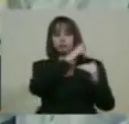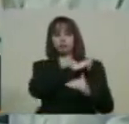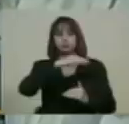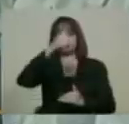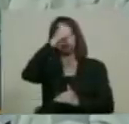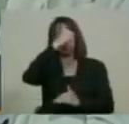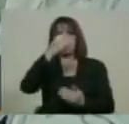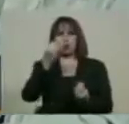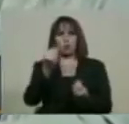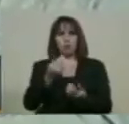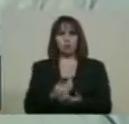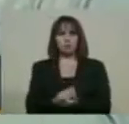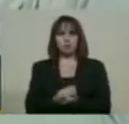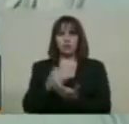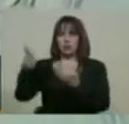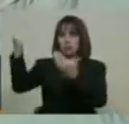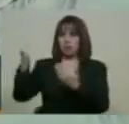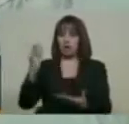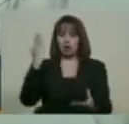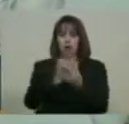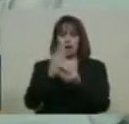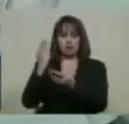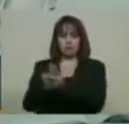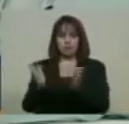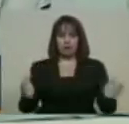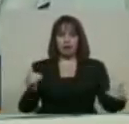carpetas y las cajas de los ascensos,